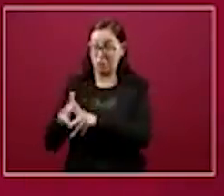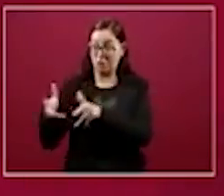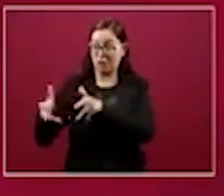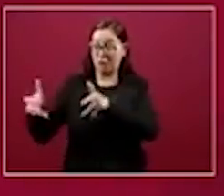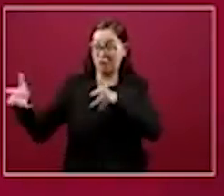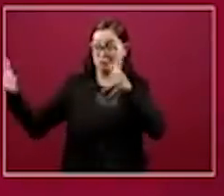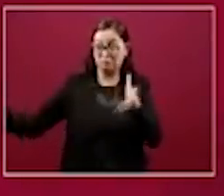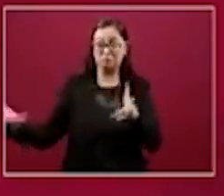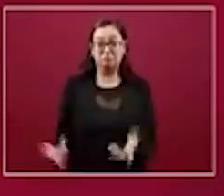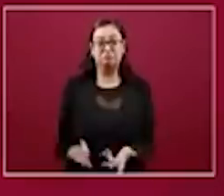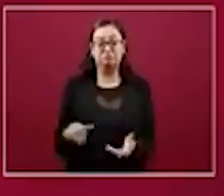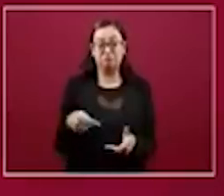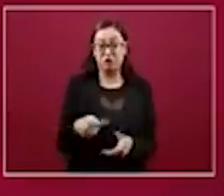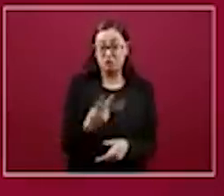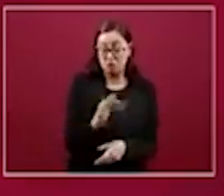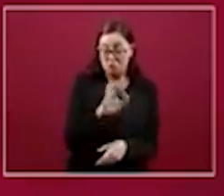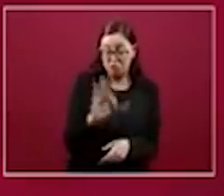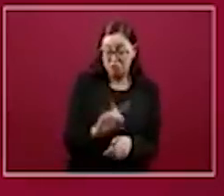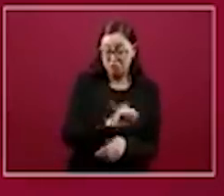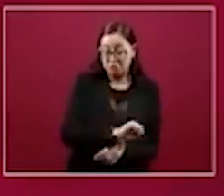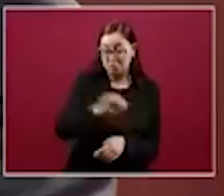el resultado es prácticamente cero